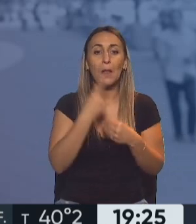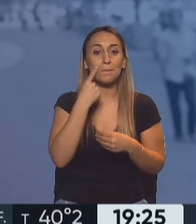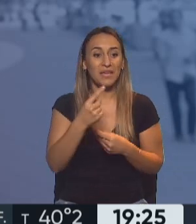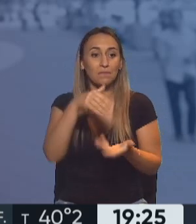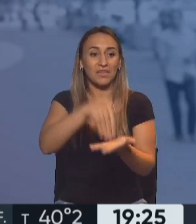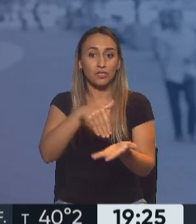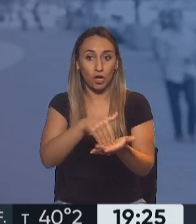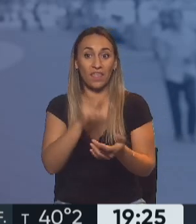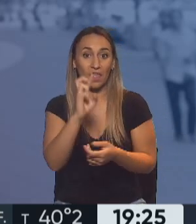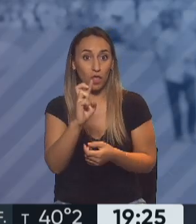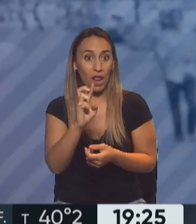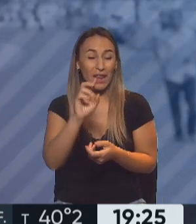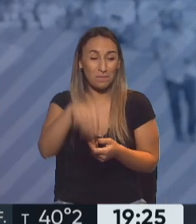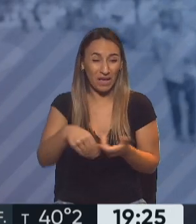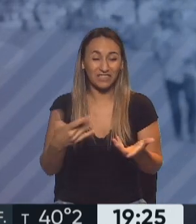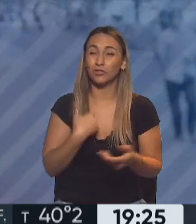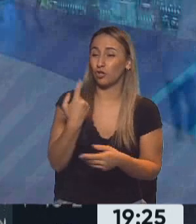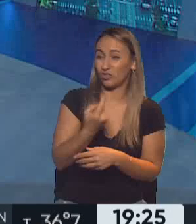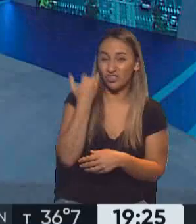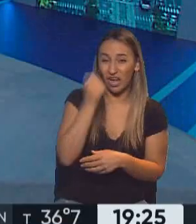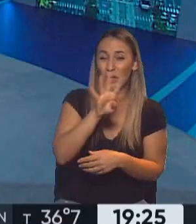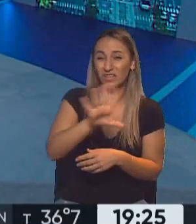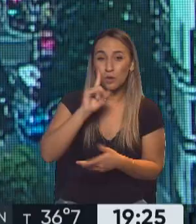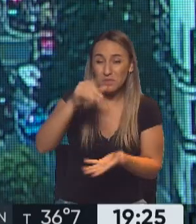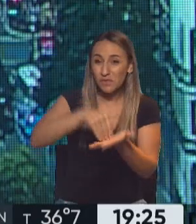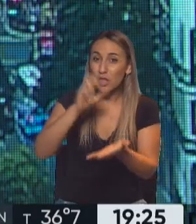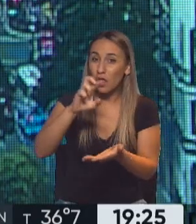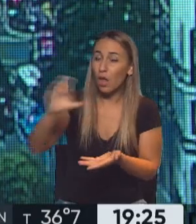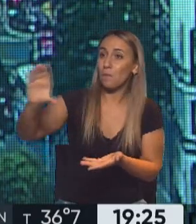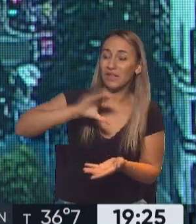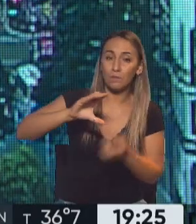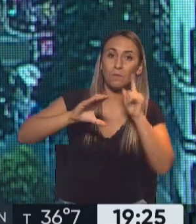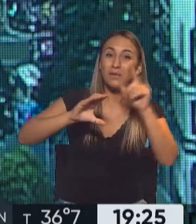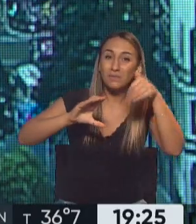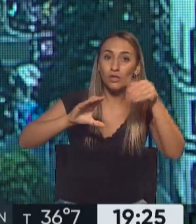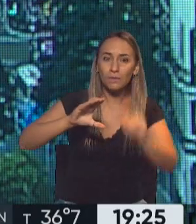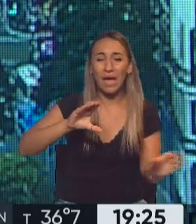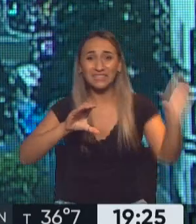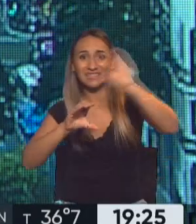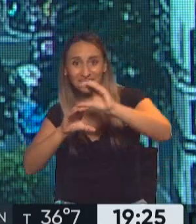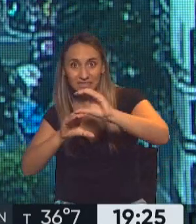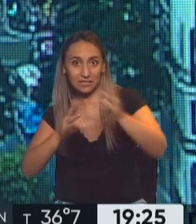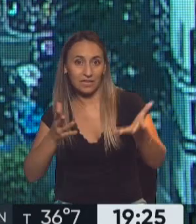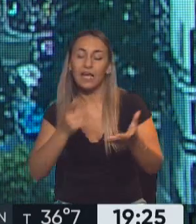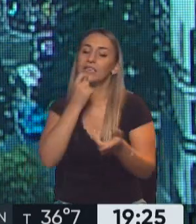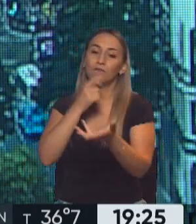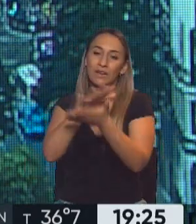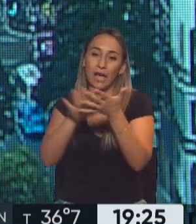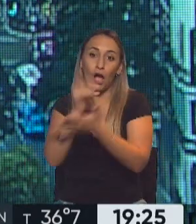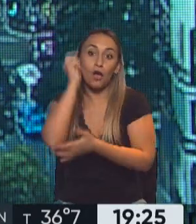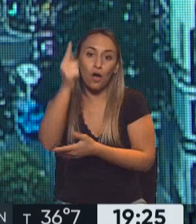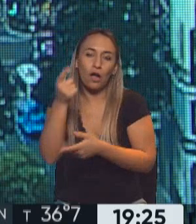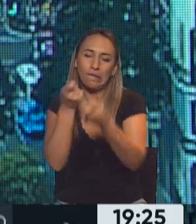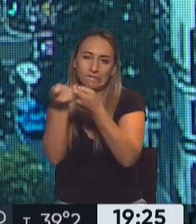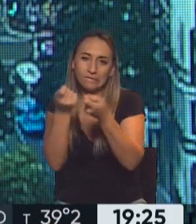al préstamo que ya tenemos de 45.000 millones de dólares, ¿no? Bueno, más o menos, si uno puede llegar a negociar con el Fondo Monetario Internacional un